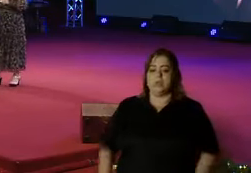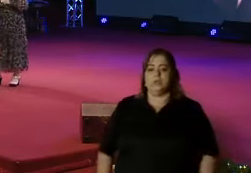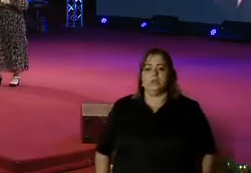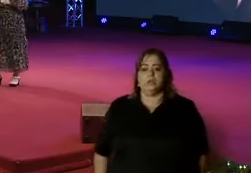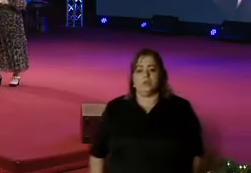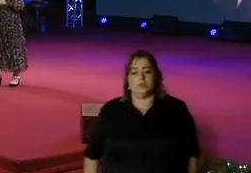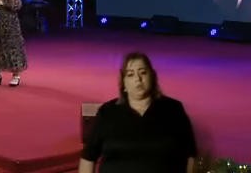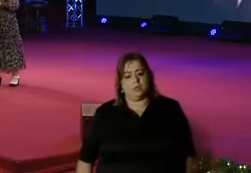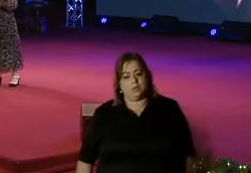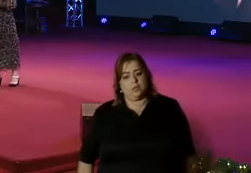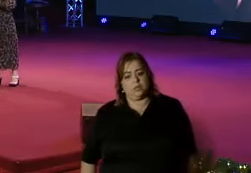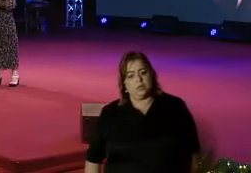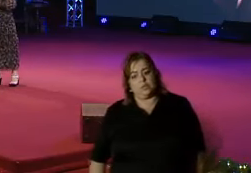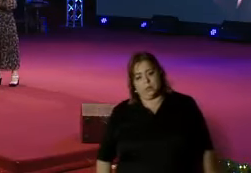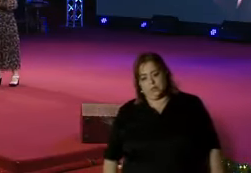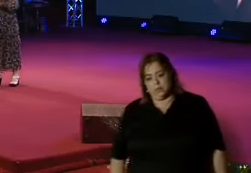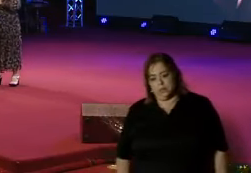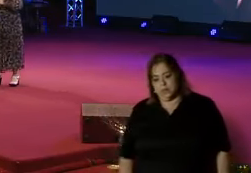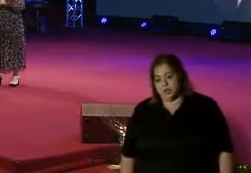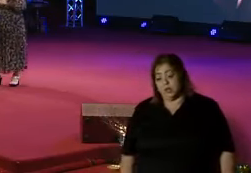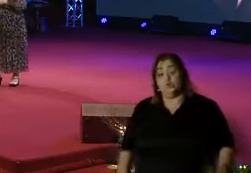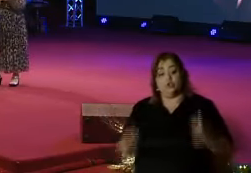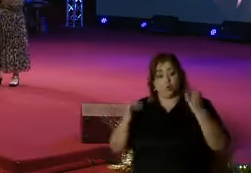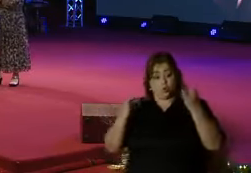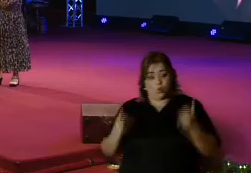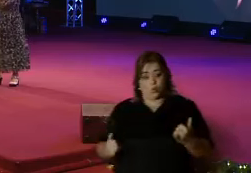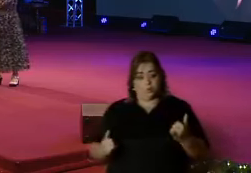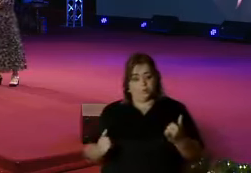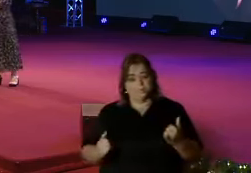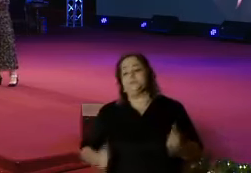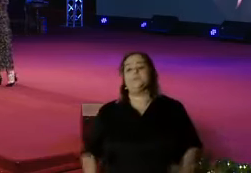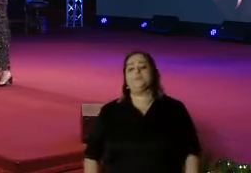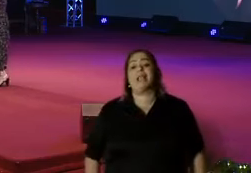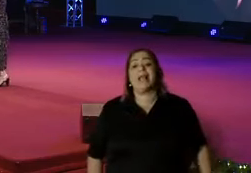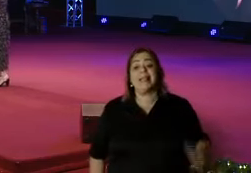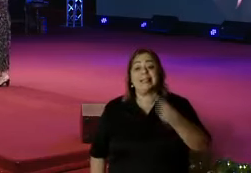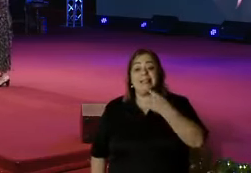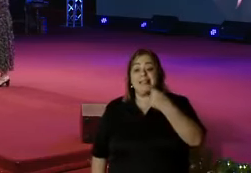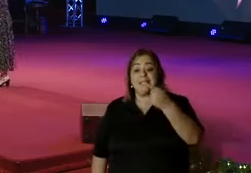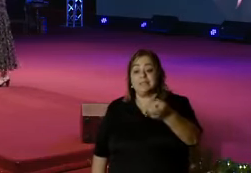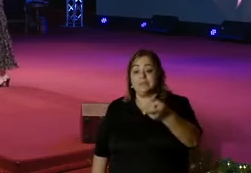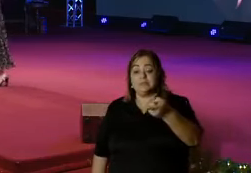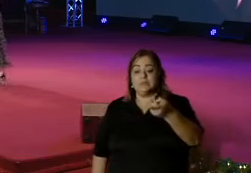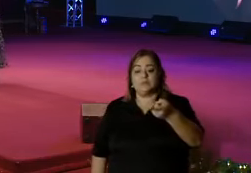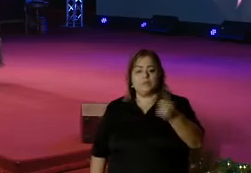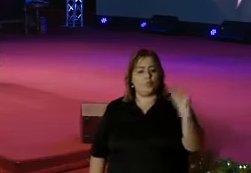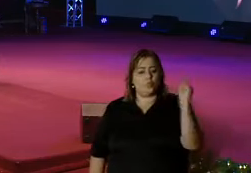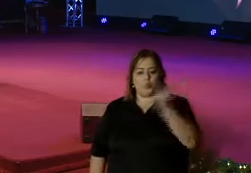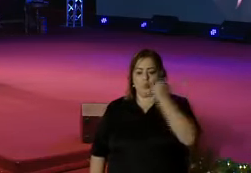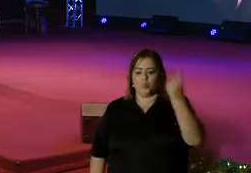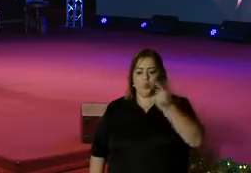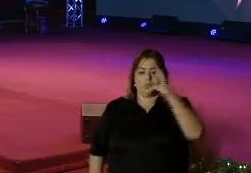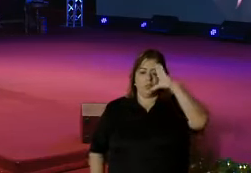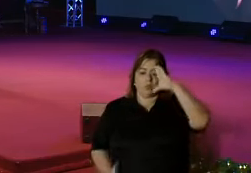Se espantaron. Pero yo hoy te digo, solo cree.